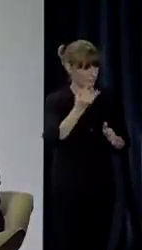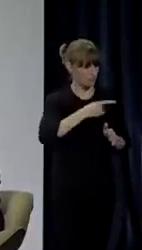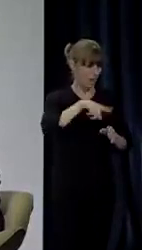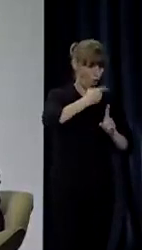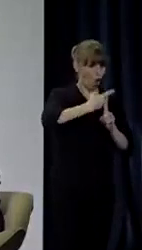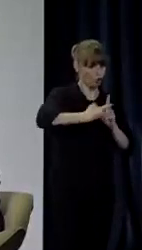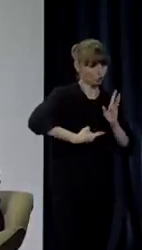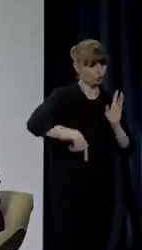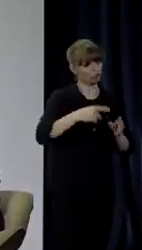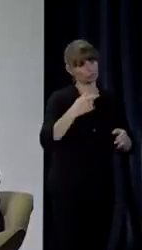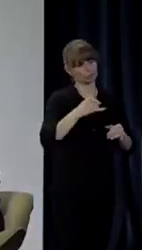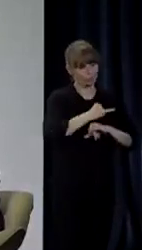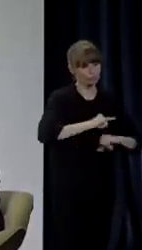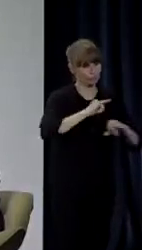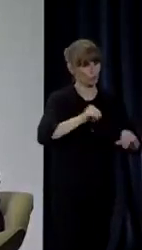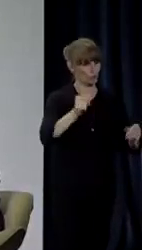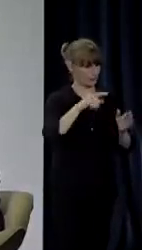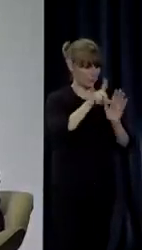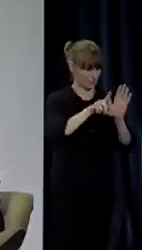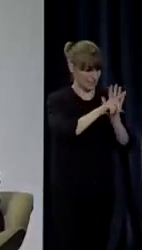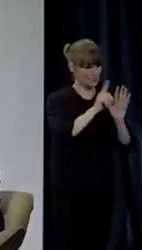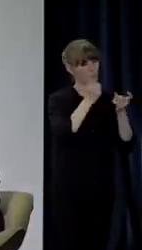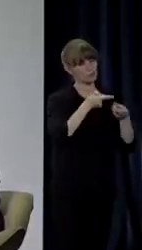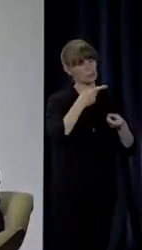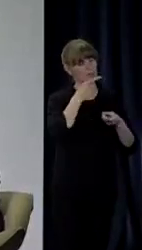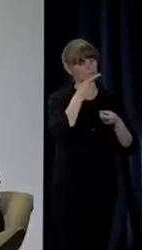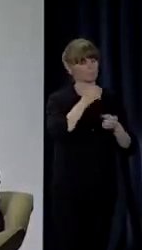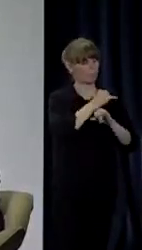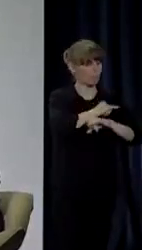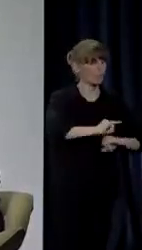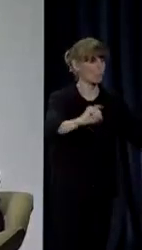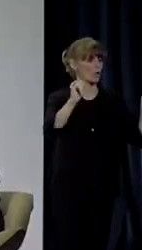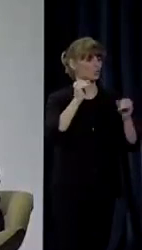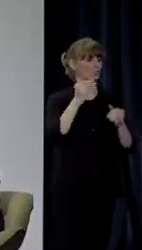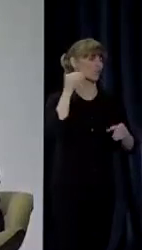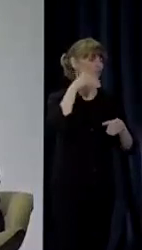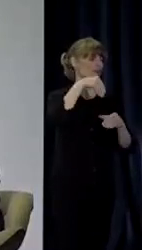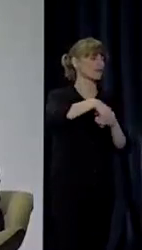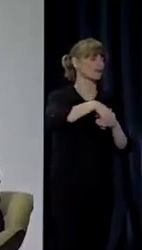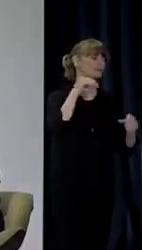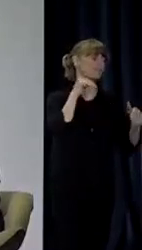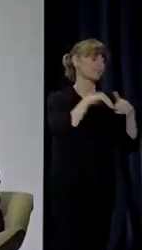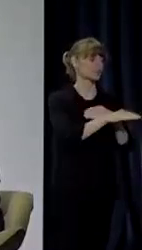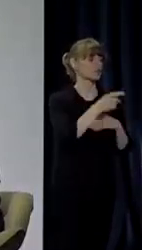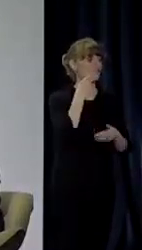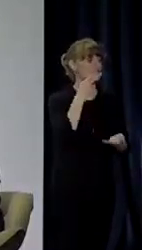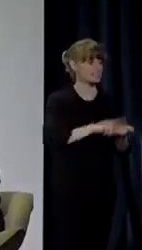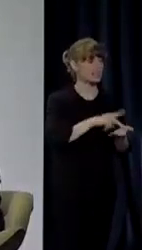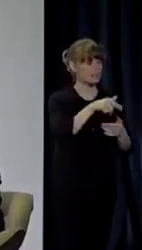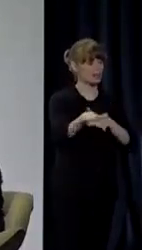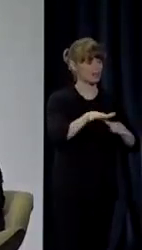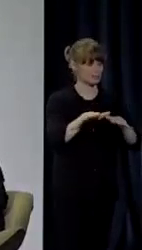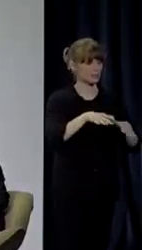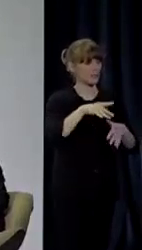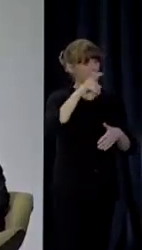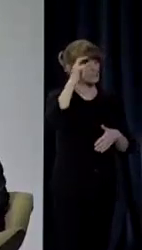informes legislativos. También ha trabajado en temas de divulgación de ingresos fiscales y actividades de la